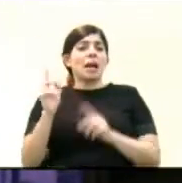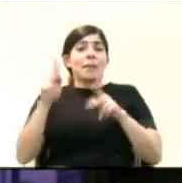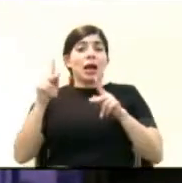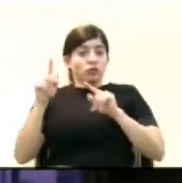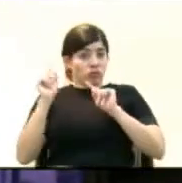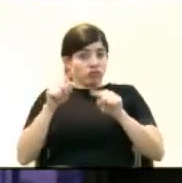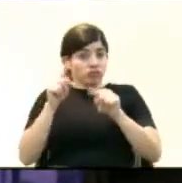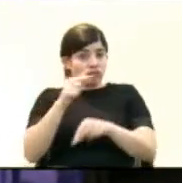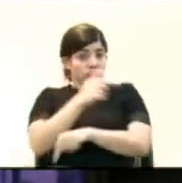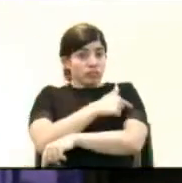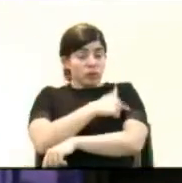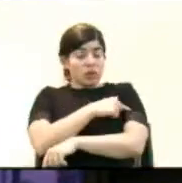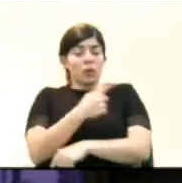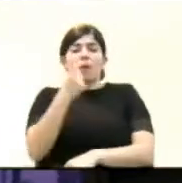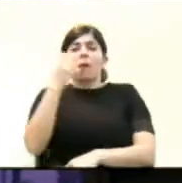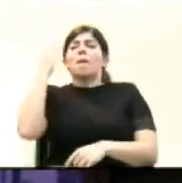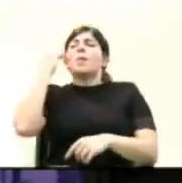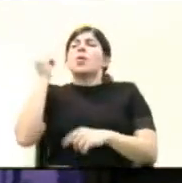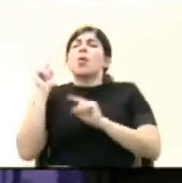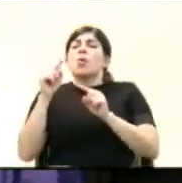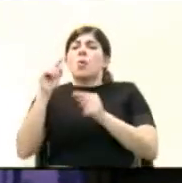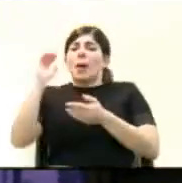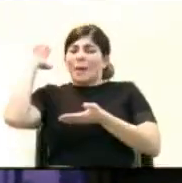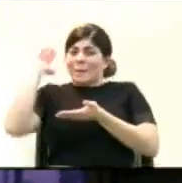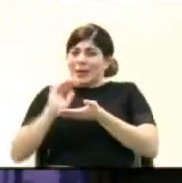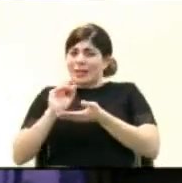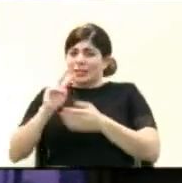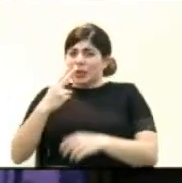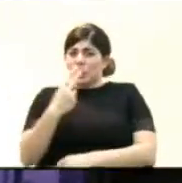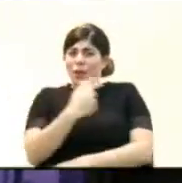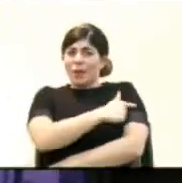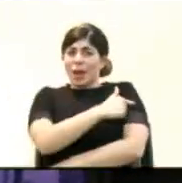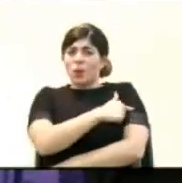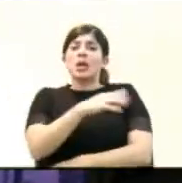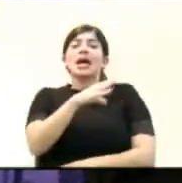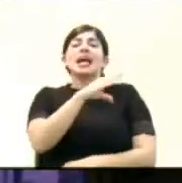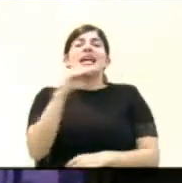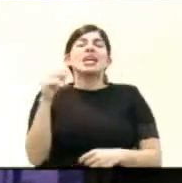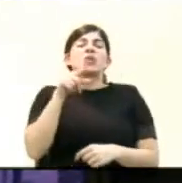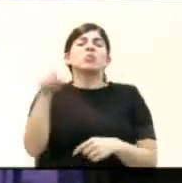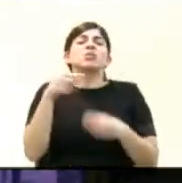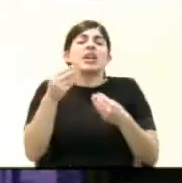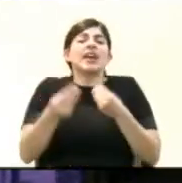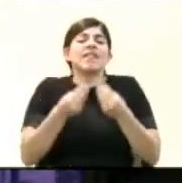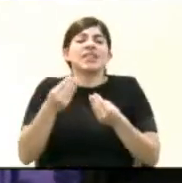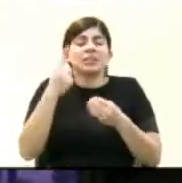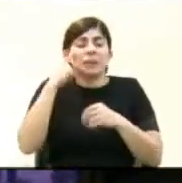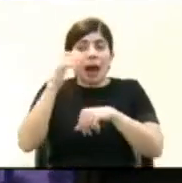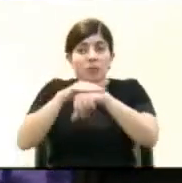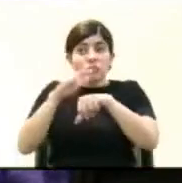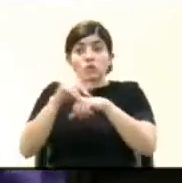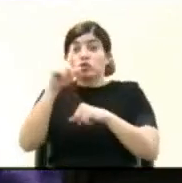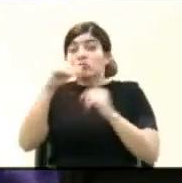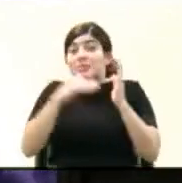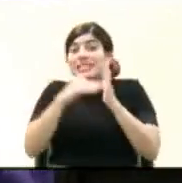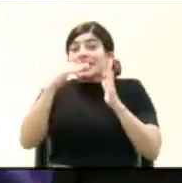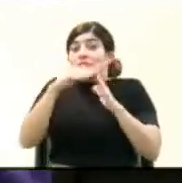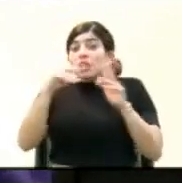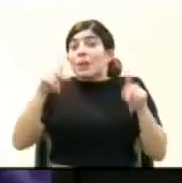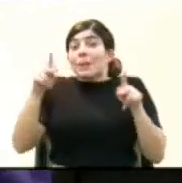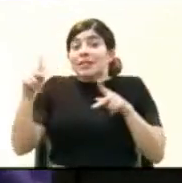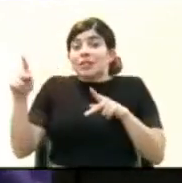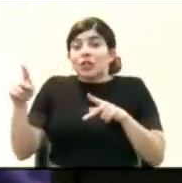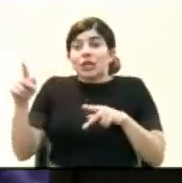asistencia, a qué atribuyen ustedes que esté bajando la asistencia a ponerse la segunda dosis y qué se va a hacer para convocar al 1,000,000 de personas vacunables que todavía no